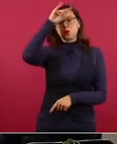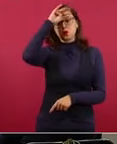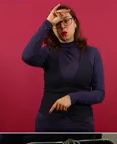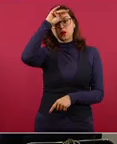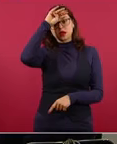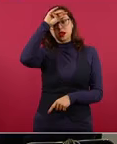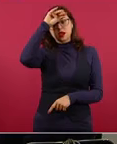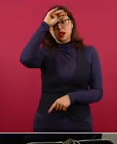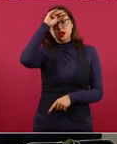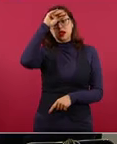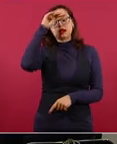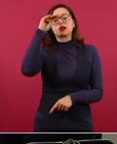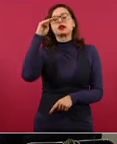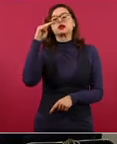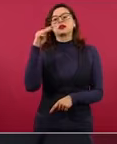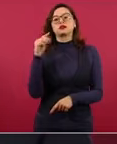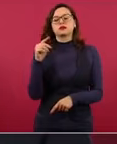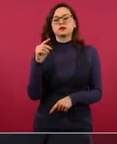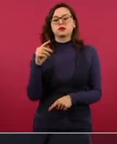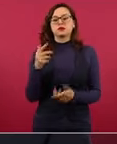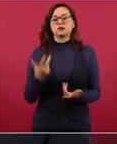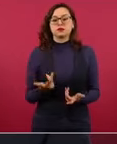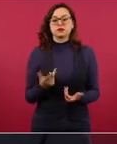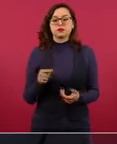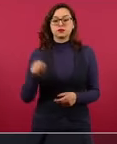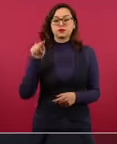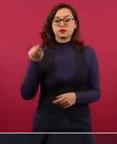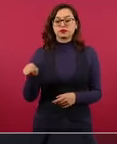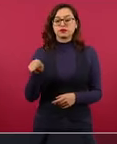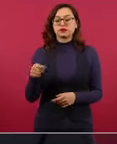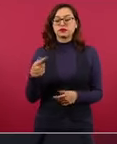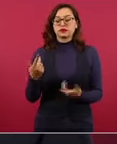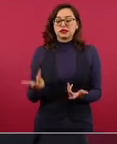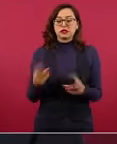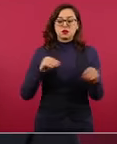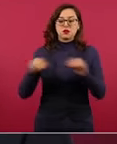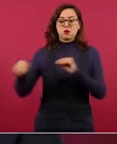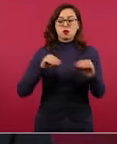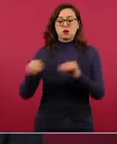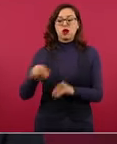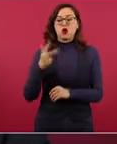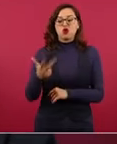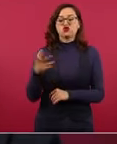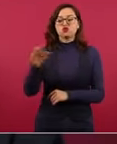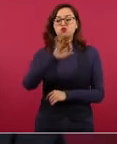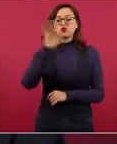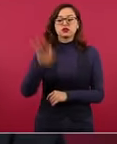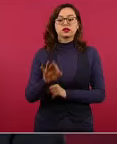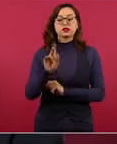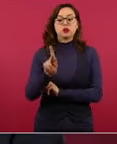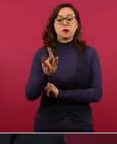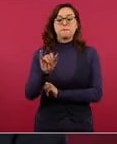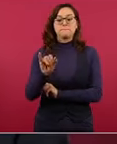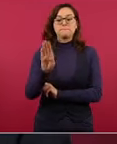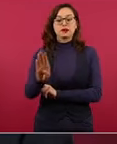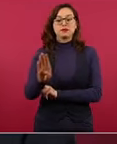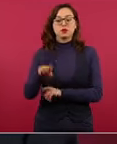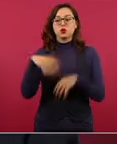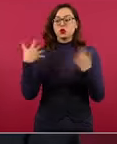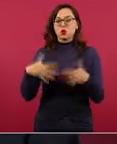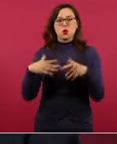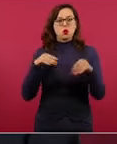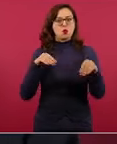principalmente el 8% del producto interno bruto o sea hay una actividad económica importante es el tercer lugar